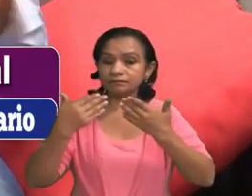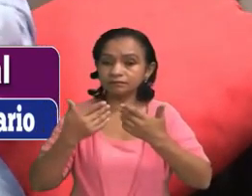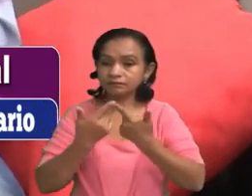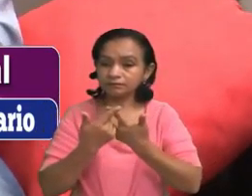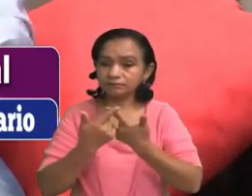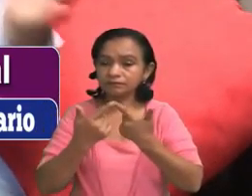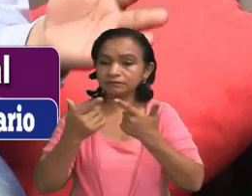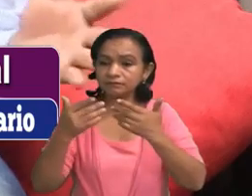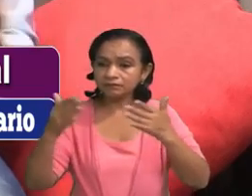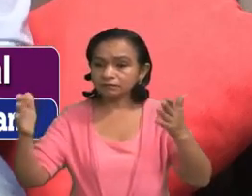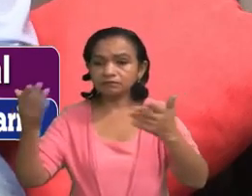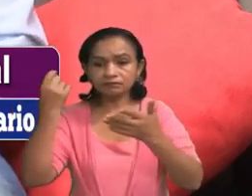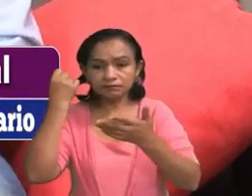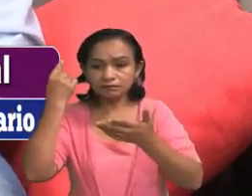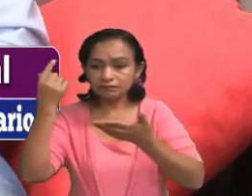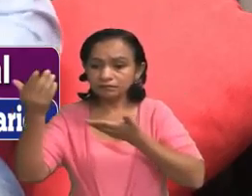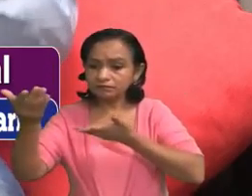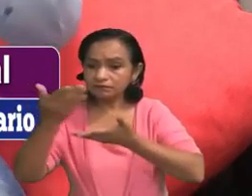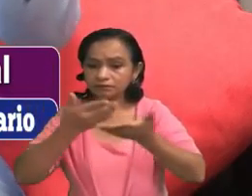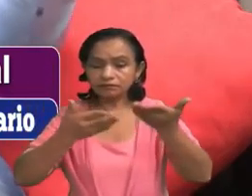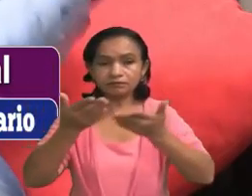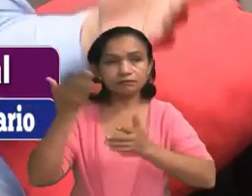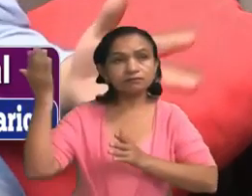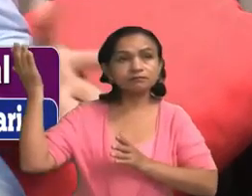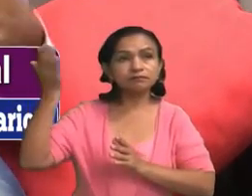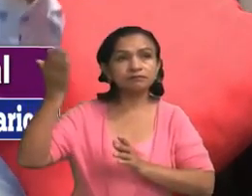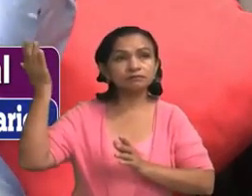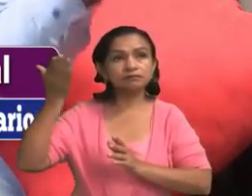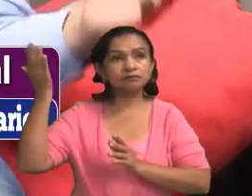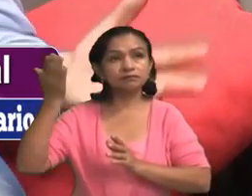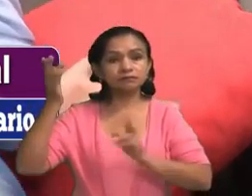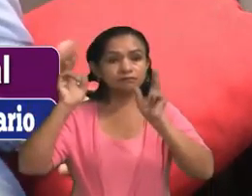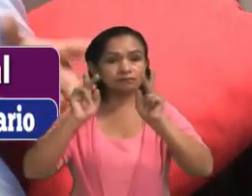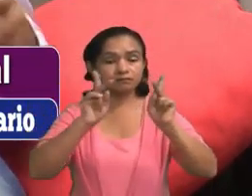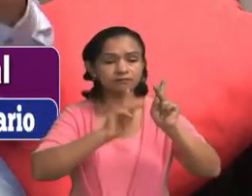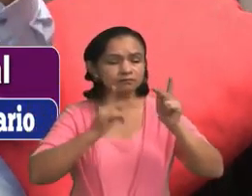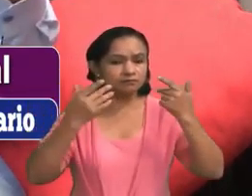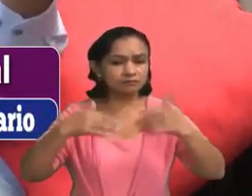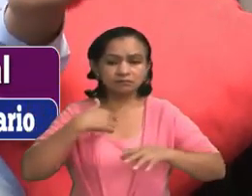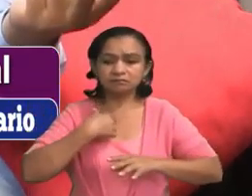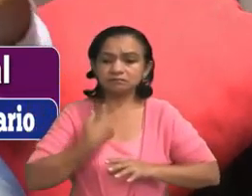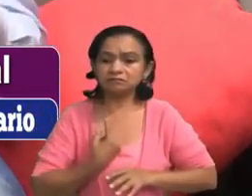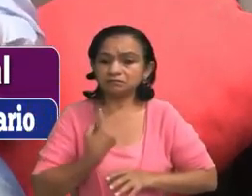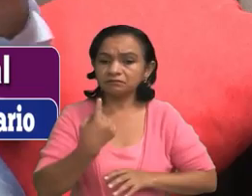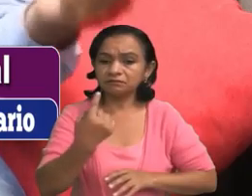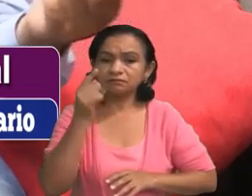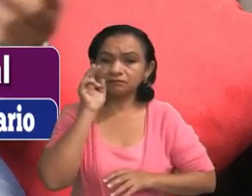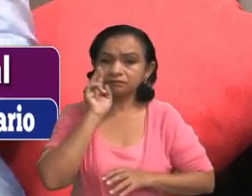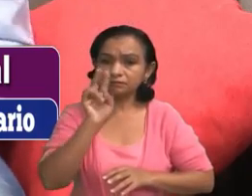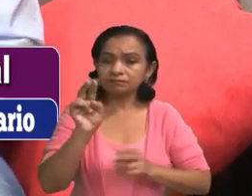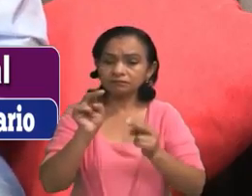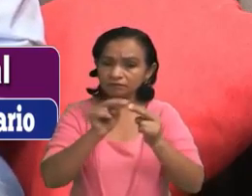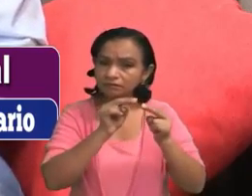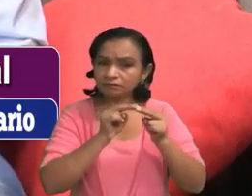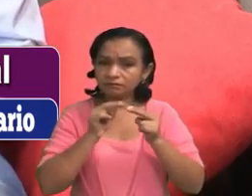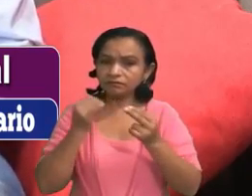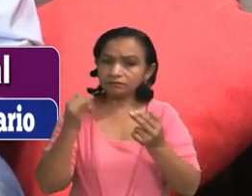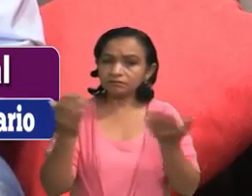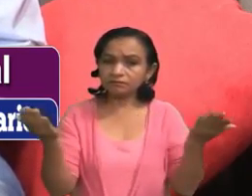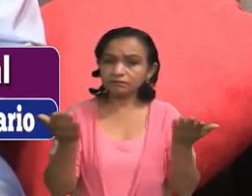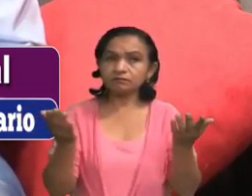haber entendimientos para las ponencias a las cuales puedan asistir cualquier persona, es decir, ¿va a haber esa vinculación?